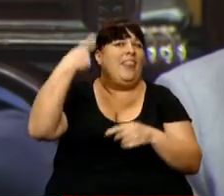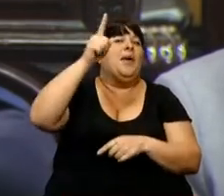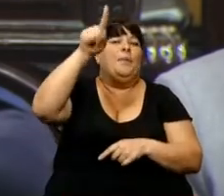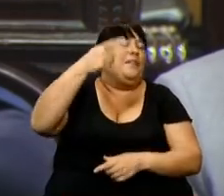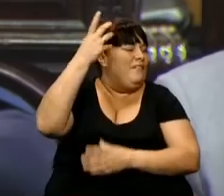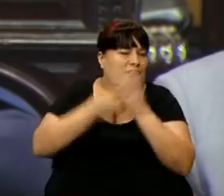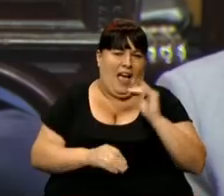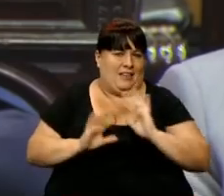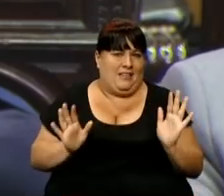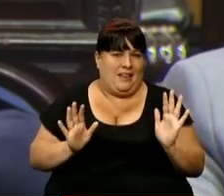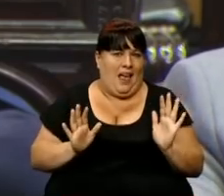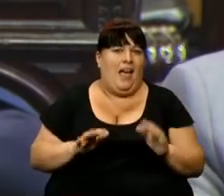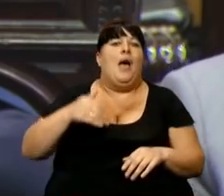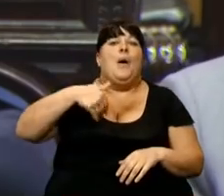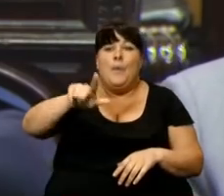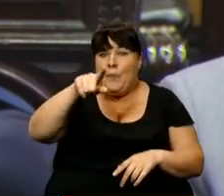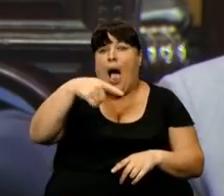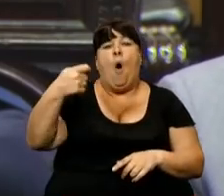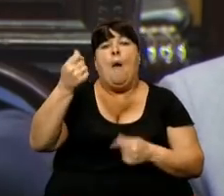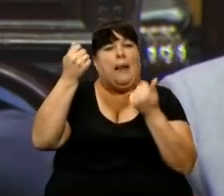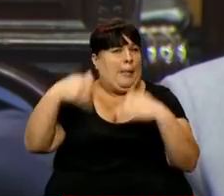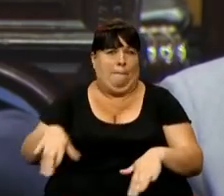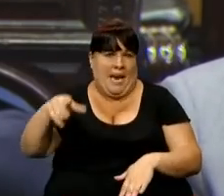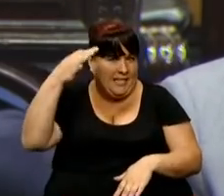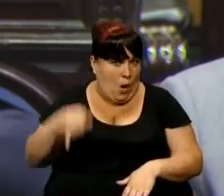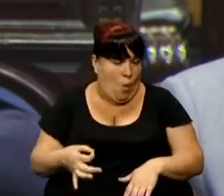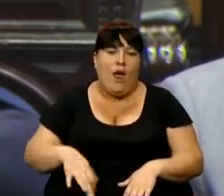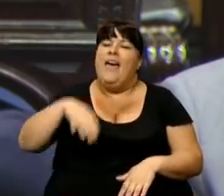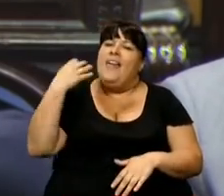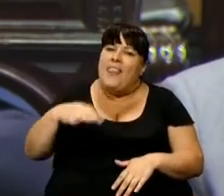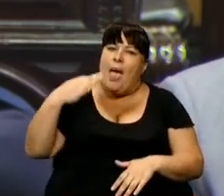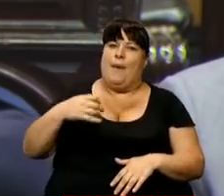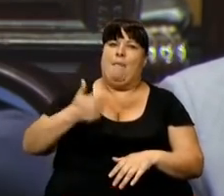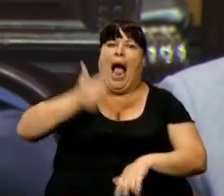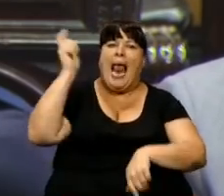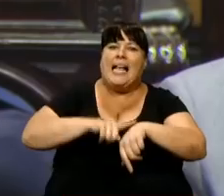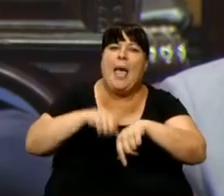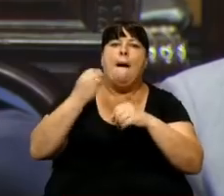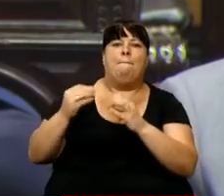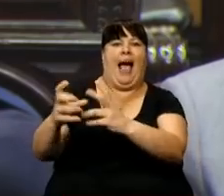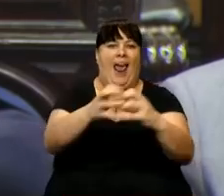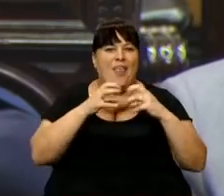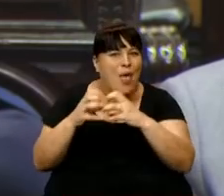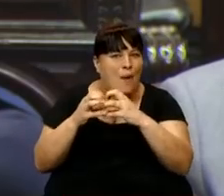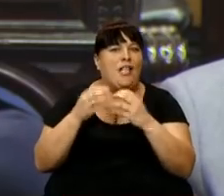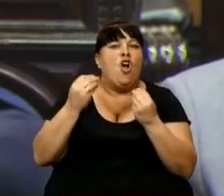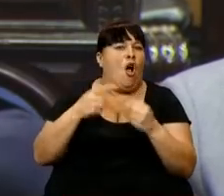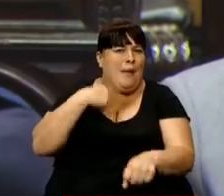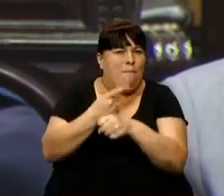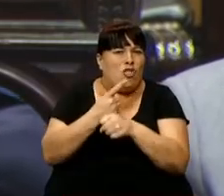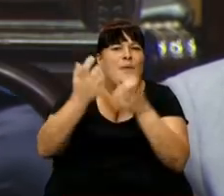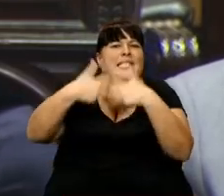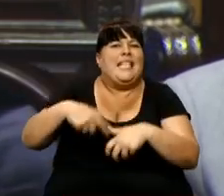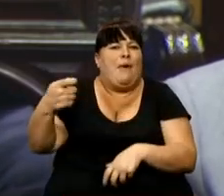han errado, que van a perder los jubilados y que tenemos que ganar tiempo para discutir la inviabilidad